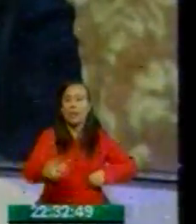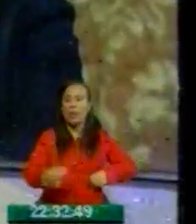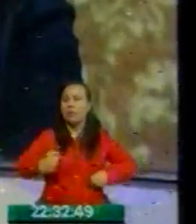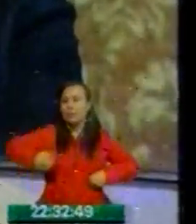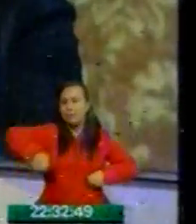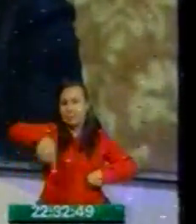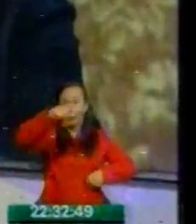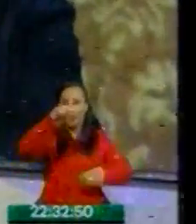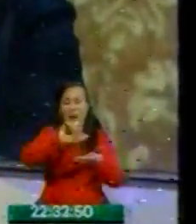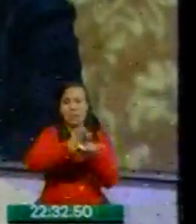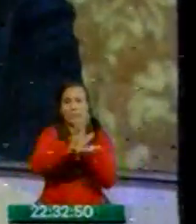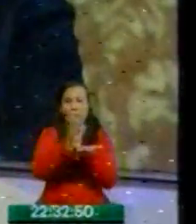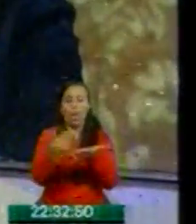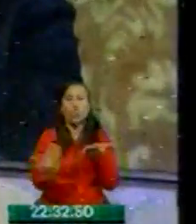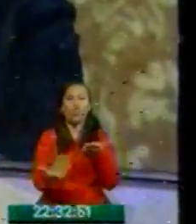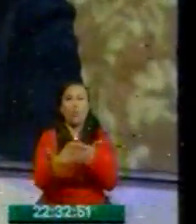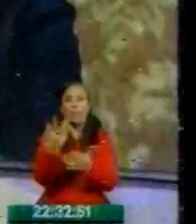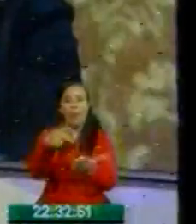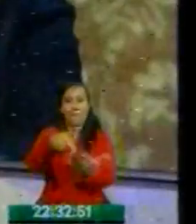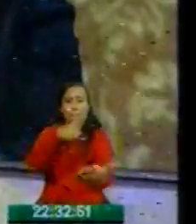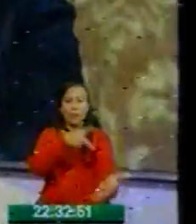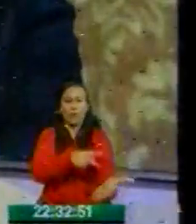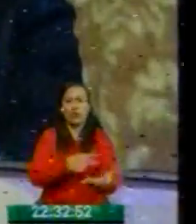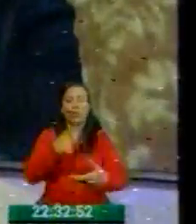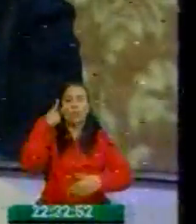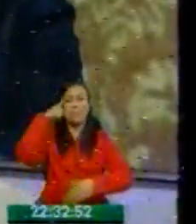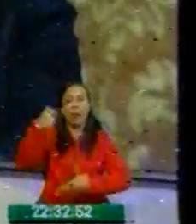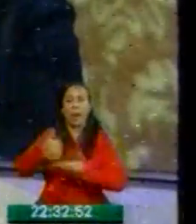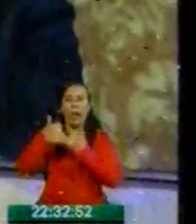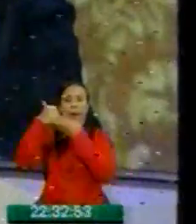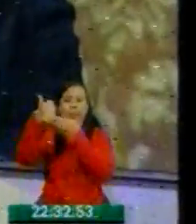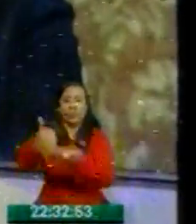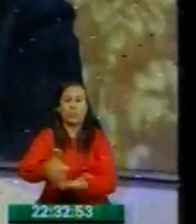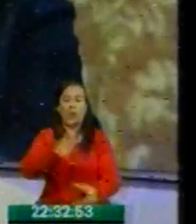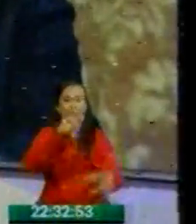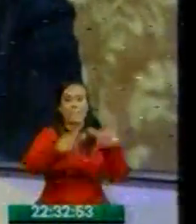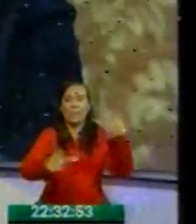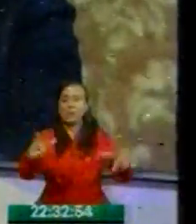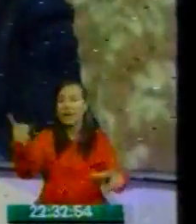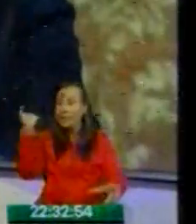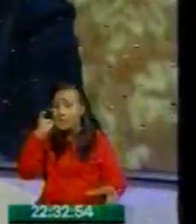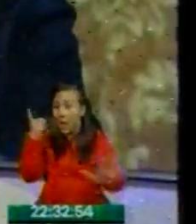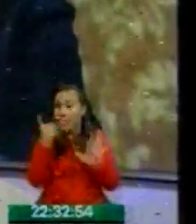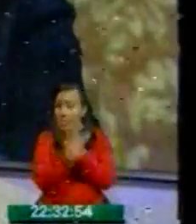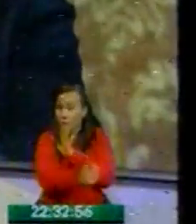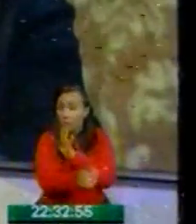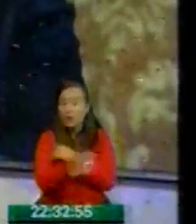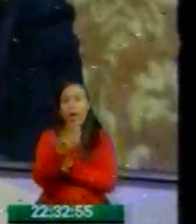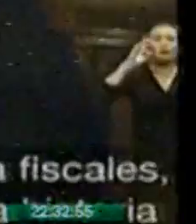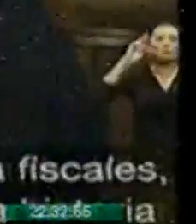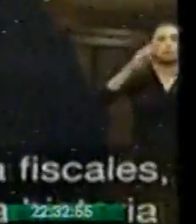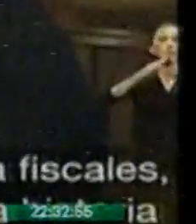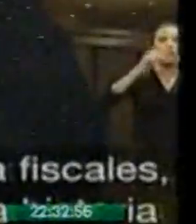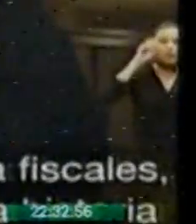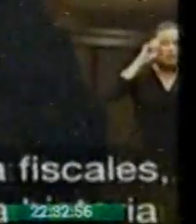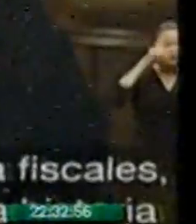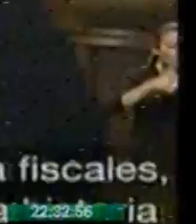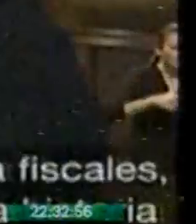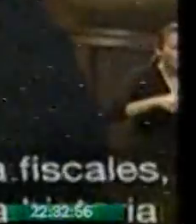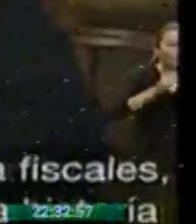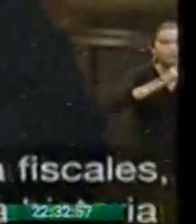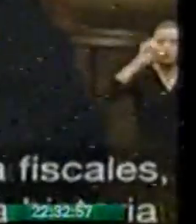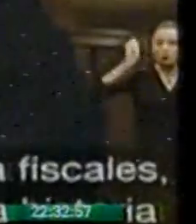Asamblea Nacional un nuevo proyecto que ofrece beneficios para los denunciantes. Hago un llamado. La